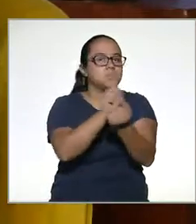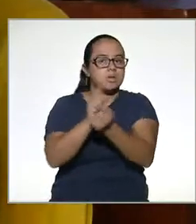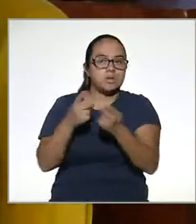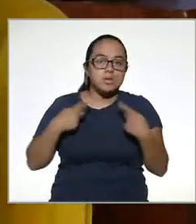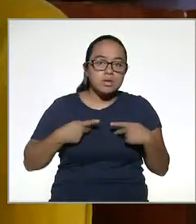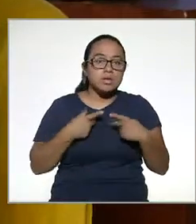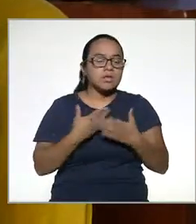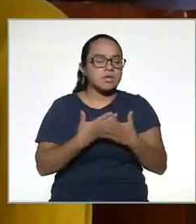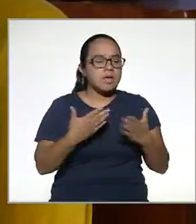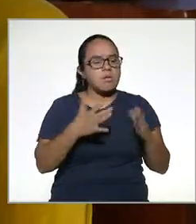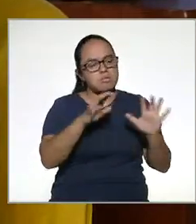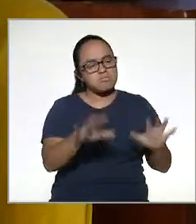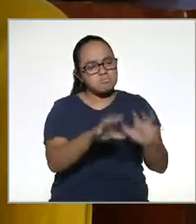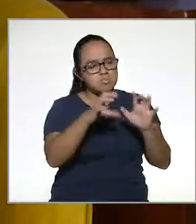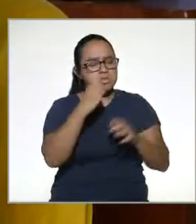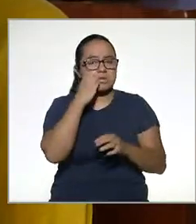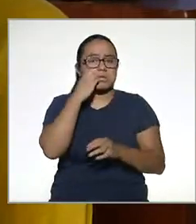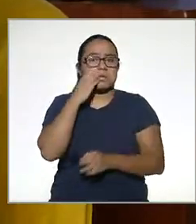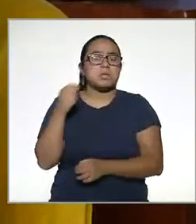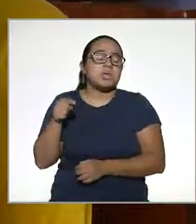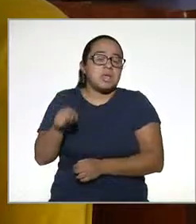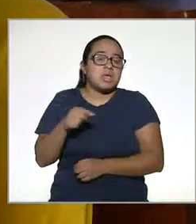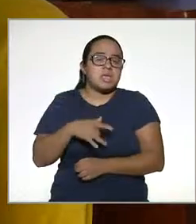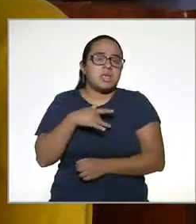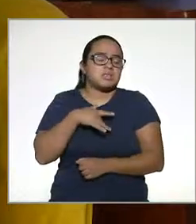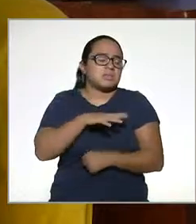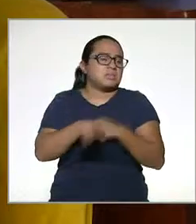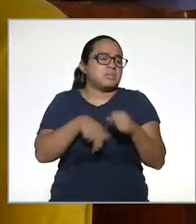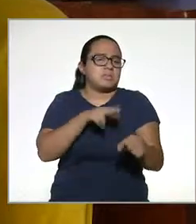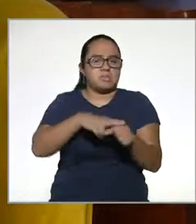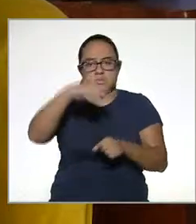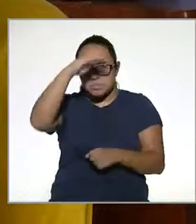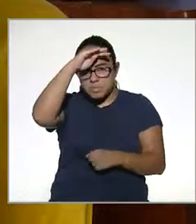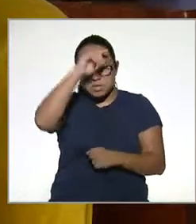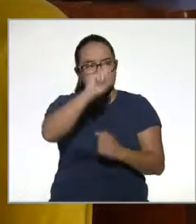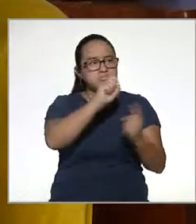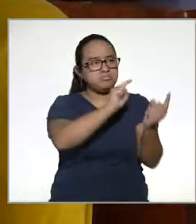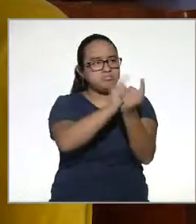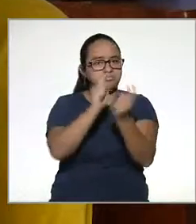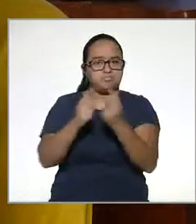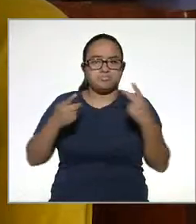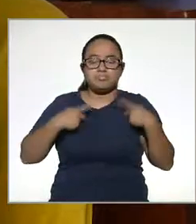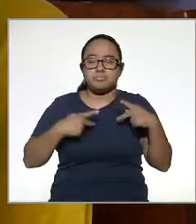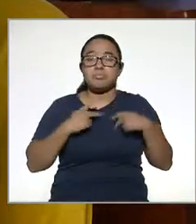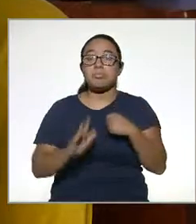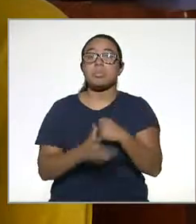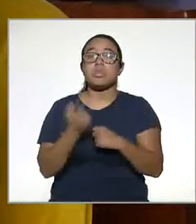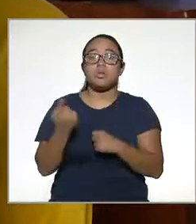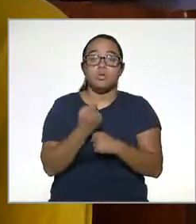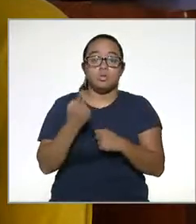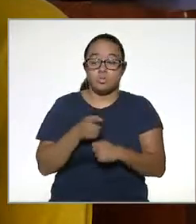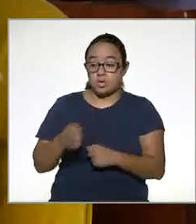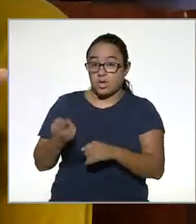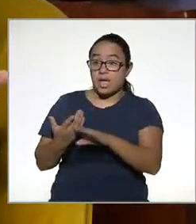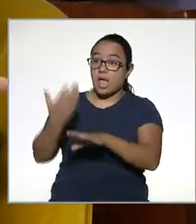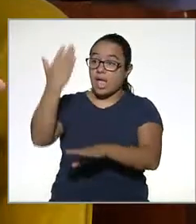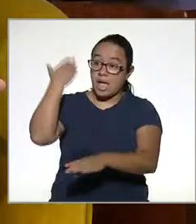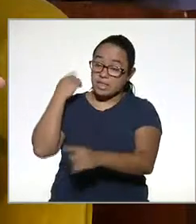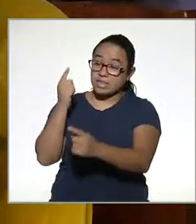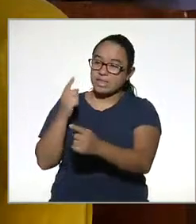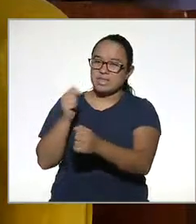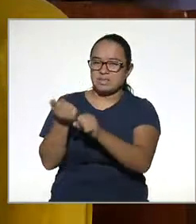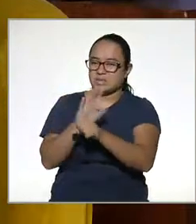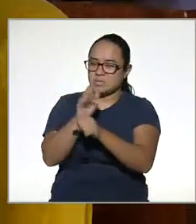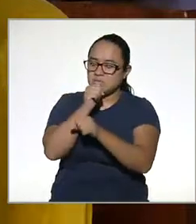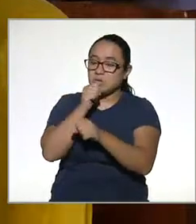ahora es por computador y por celular. Para ella es un poco ya más natural este tipo de socialización. Dice, porque ella sí nunca había socializado antes de la